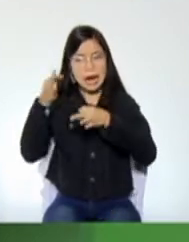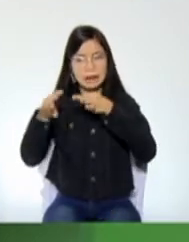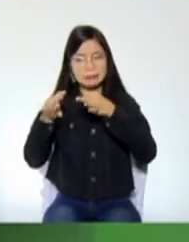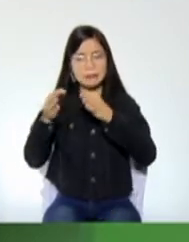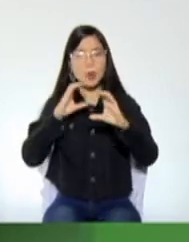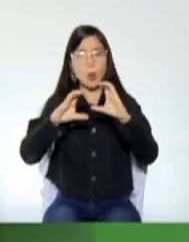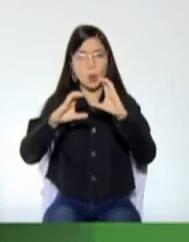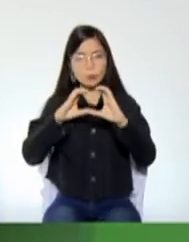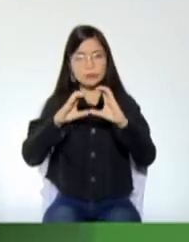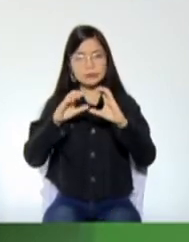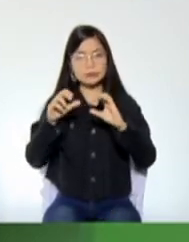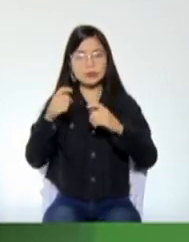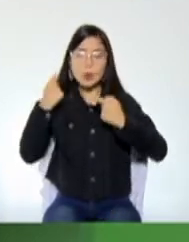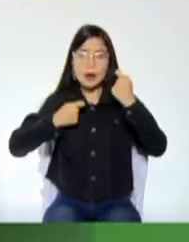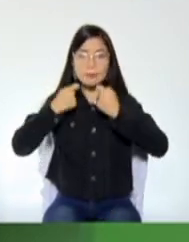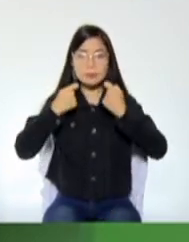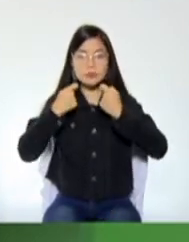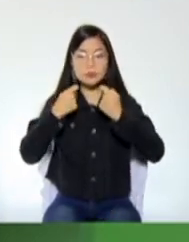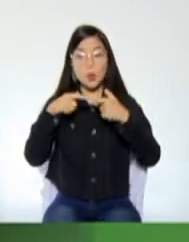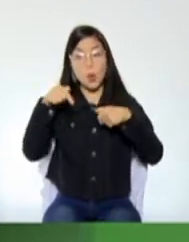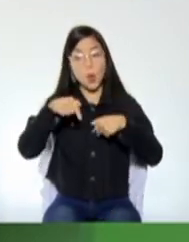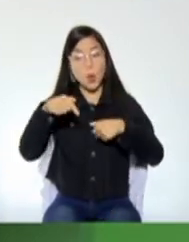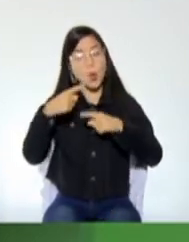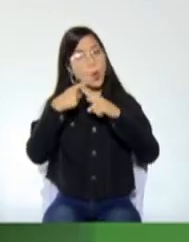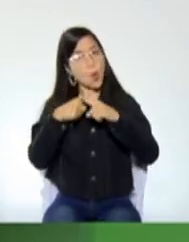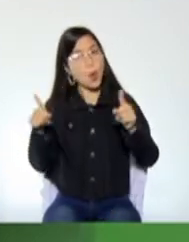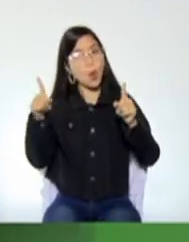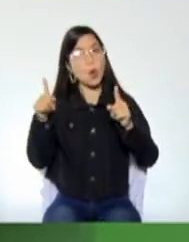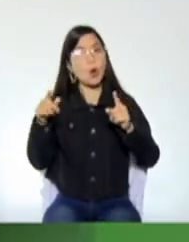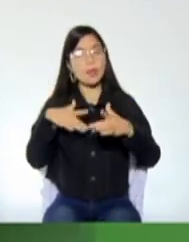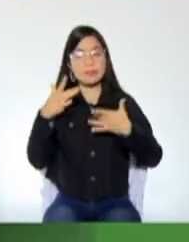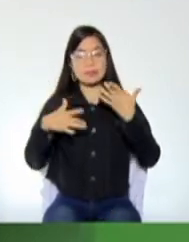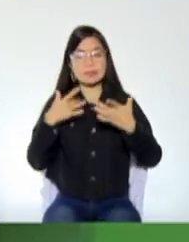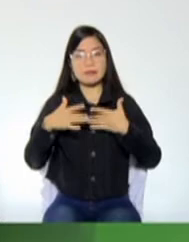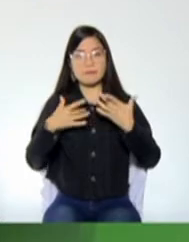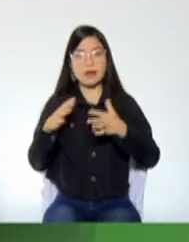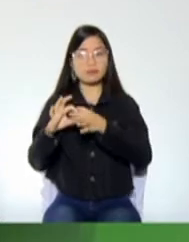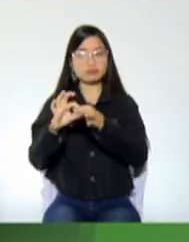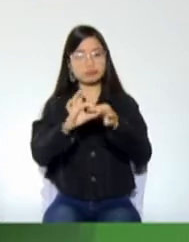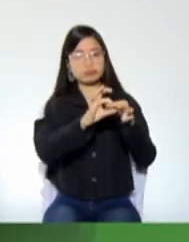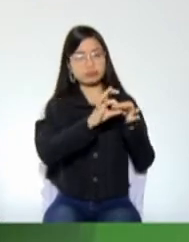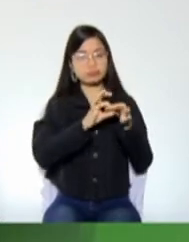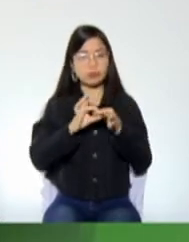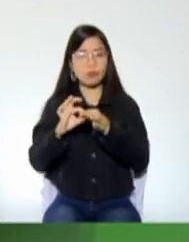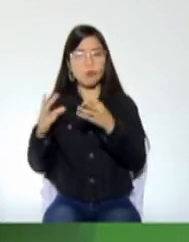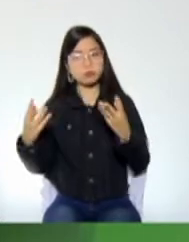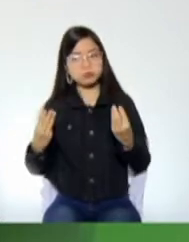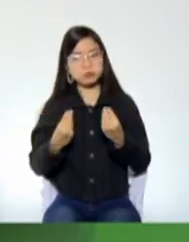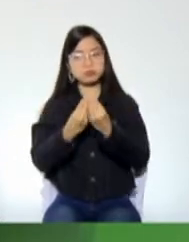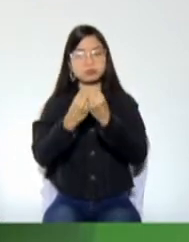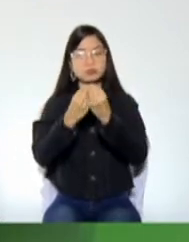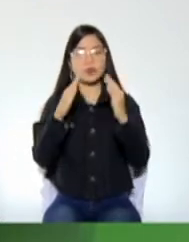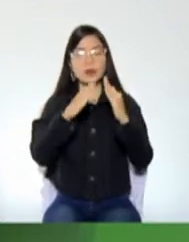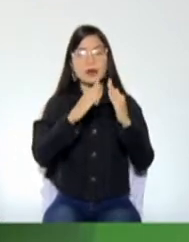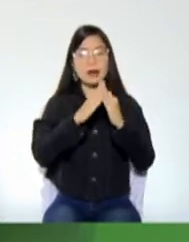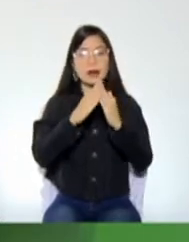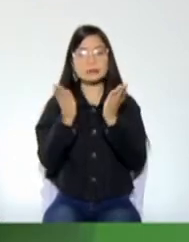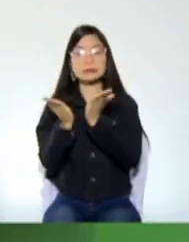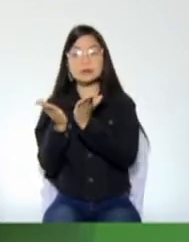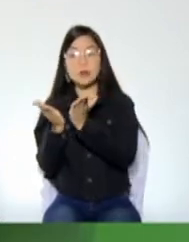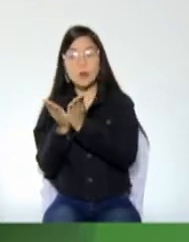otra actividad en conjunto, en nuestros hogares, en nuestra escuela, nuestra